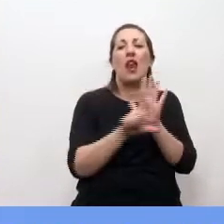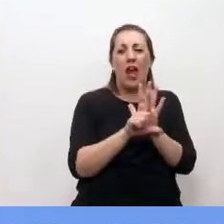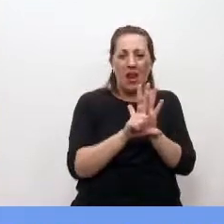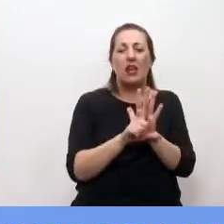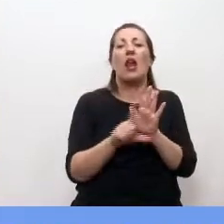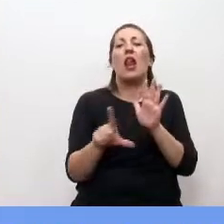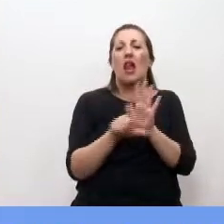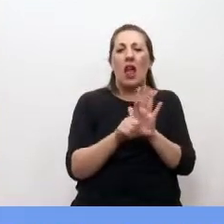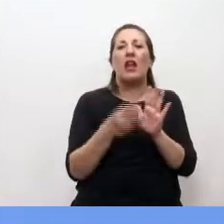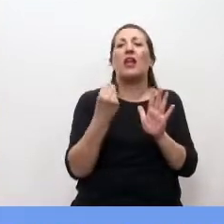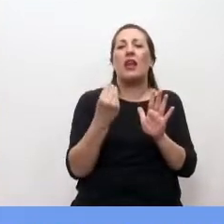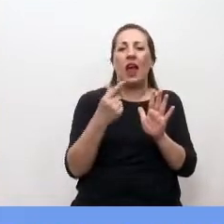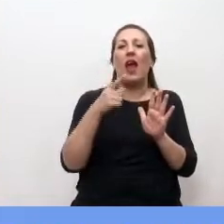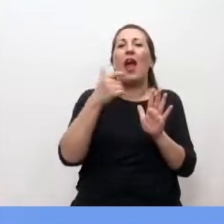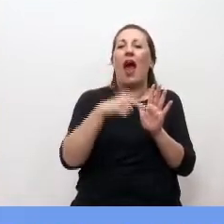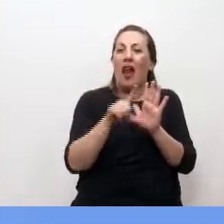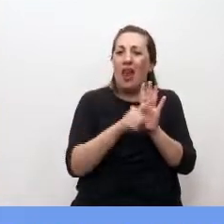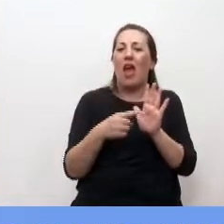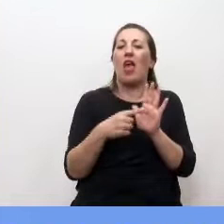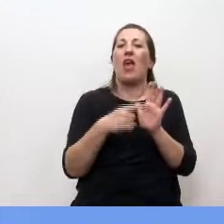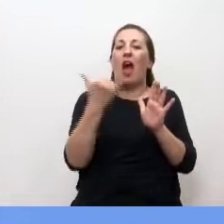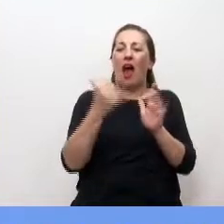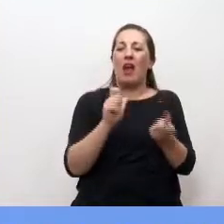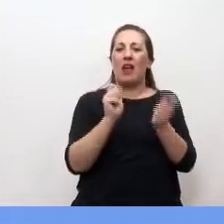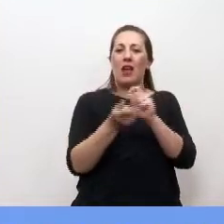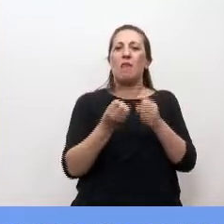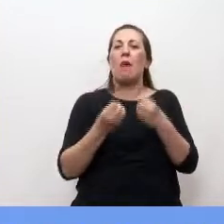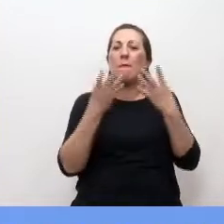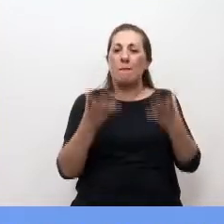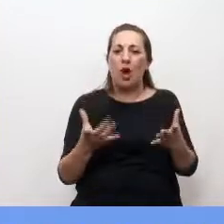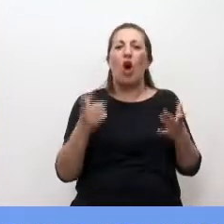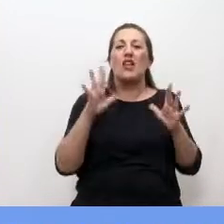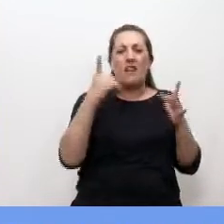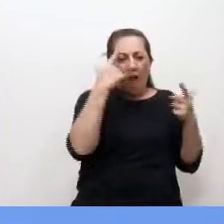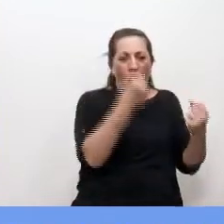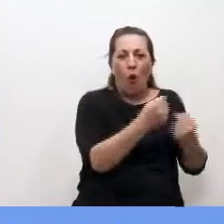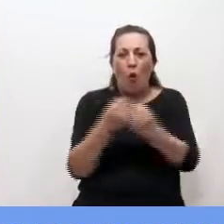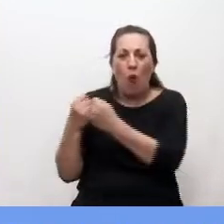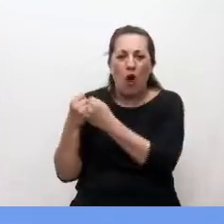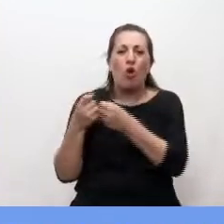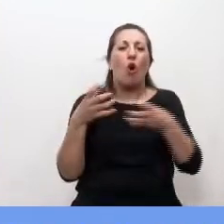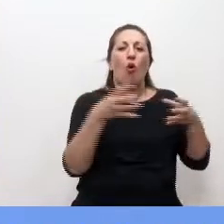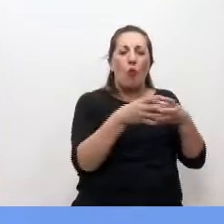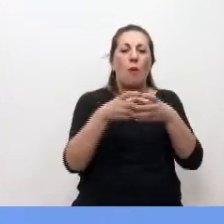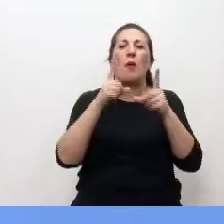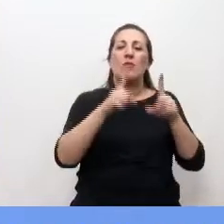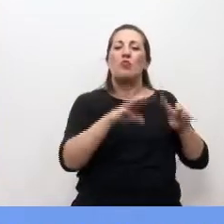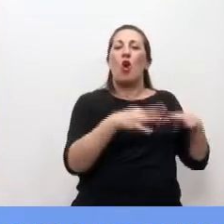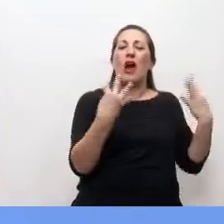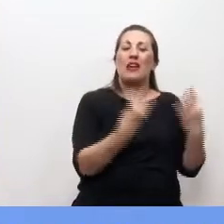una ley que viene con mejoras hechas y producidas en consenso entre los bloques en la cámara de diputados